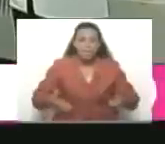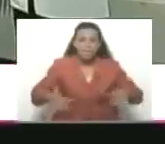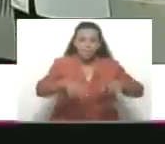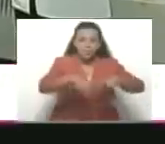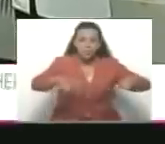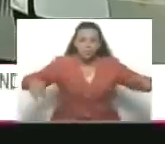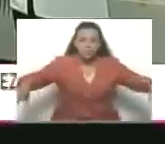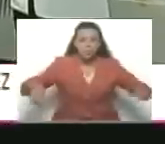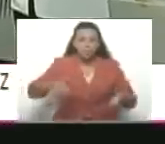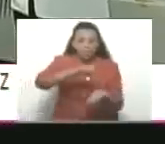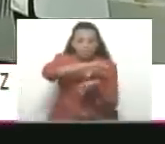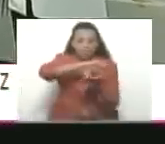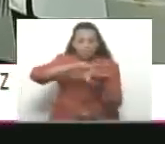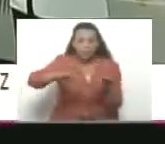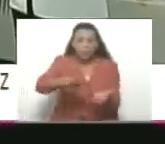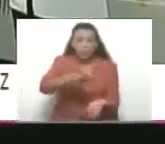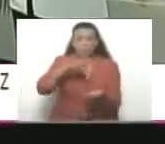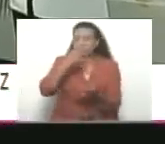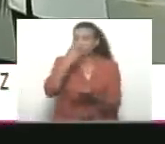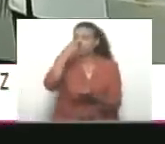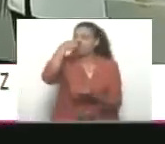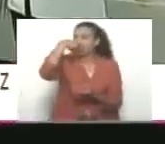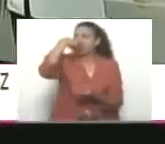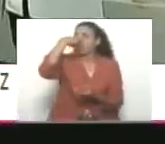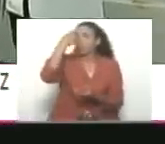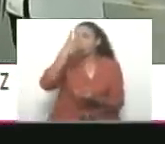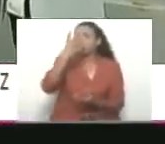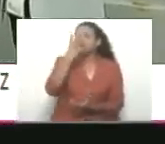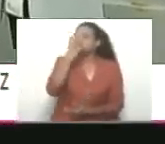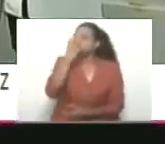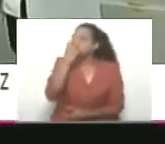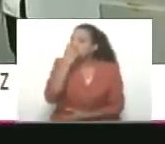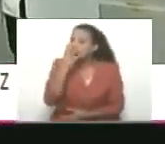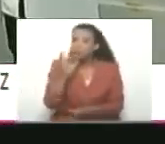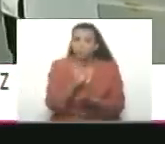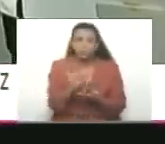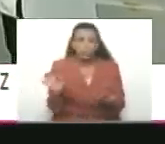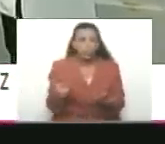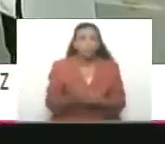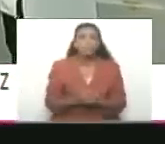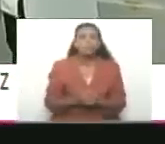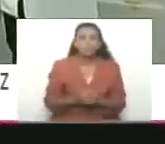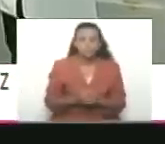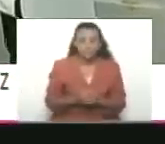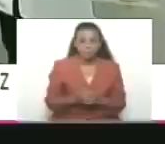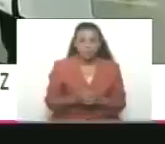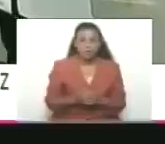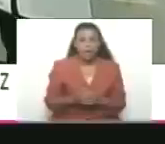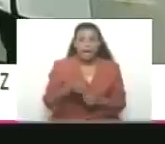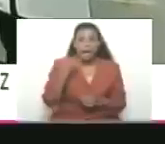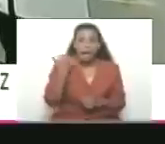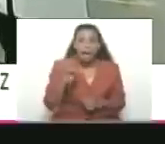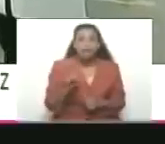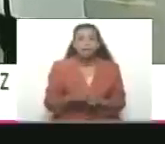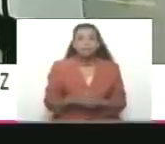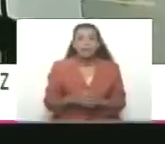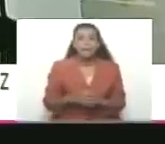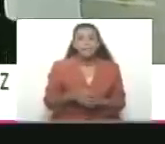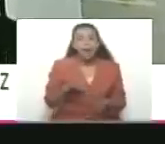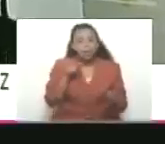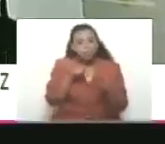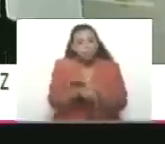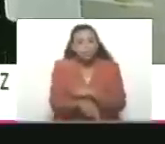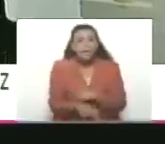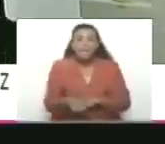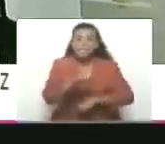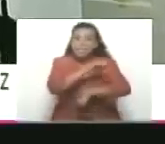electrobisturí aspiradores quirúrgicos máquinas de anestesia un arco en se que vimos eh recientemente para proceder a